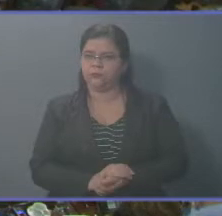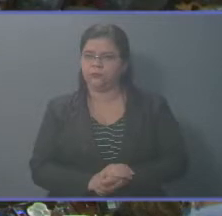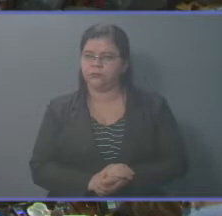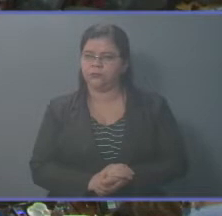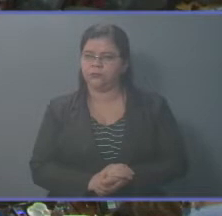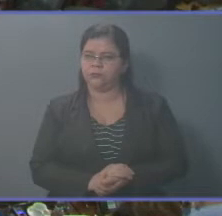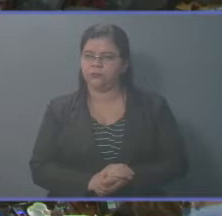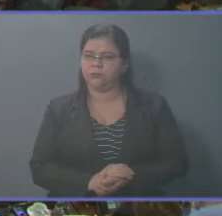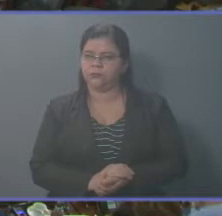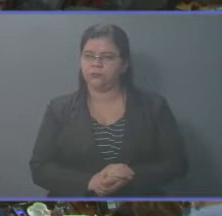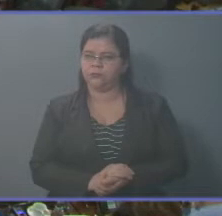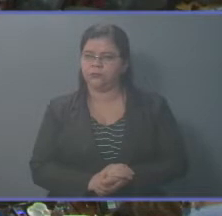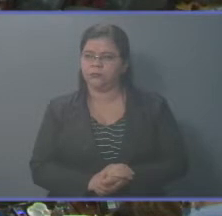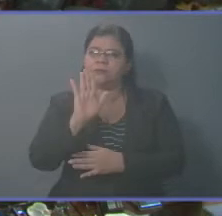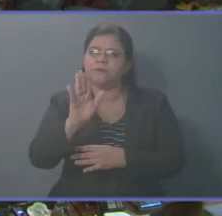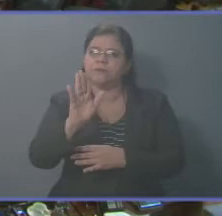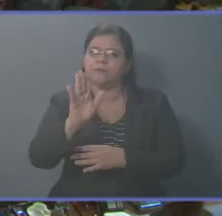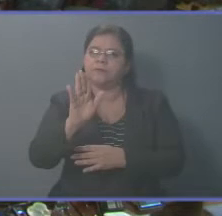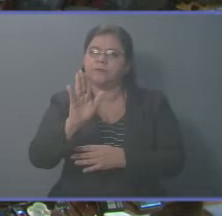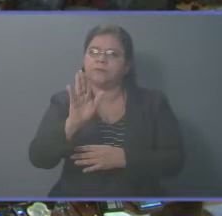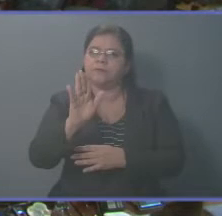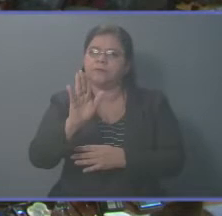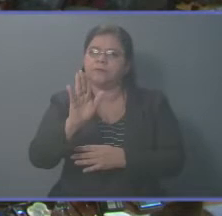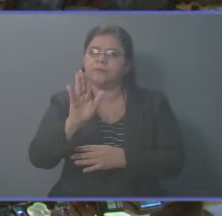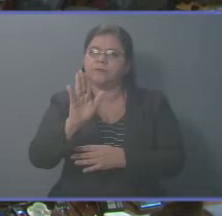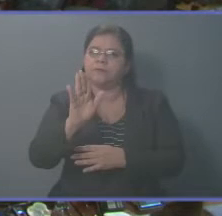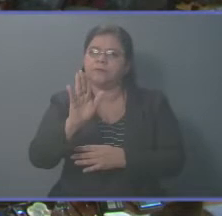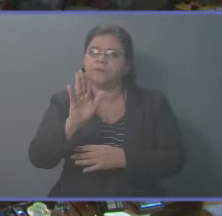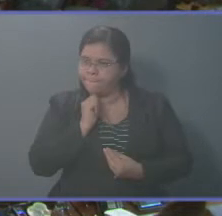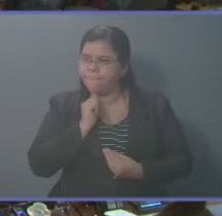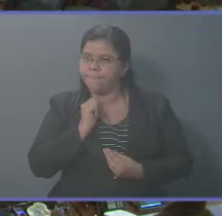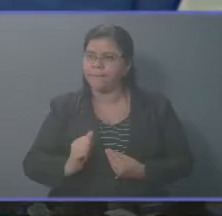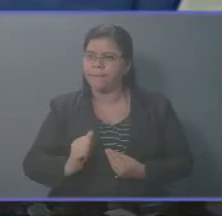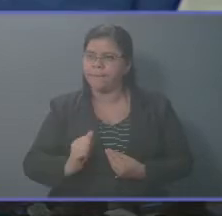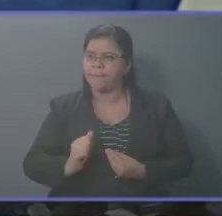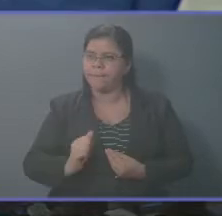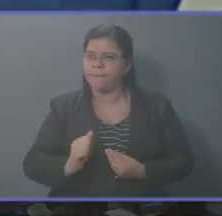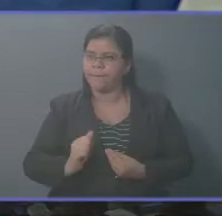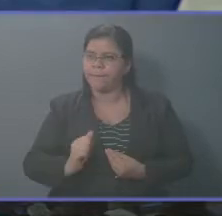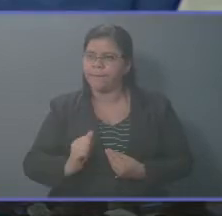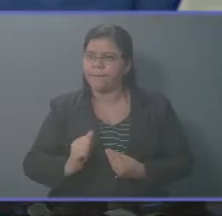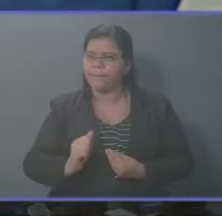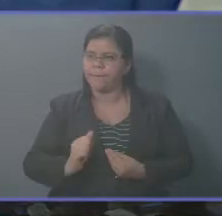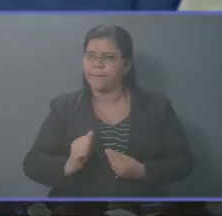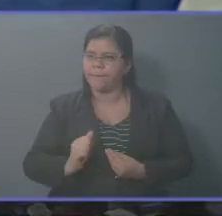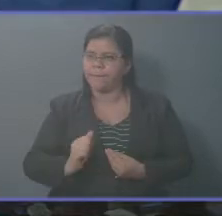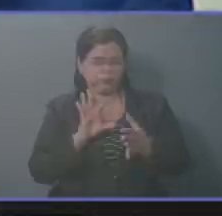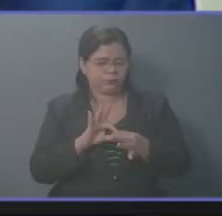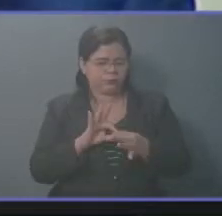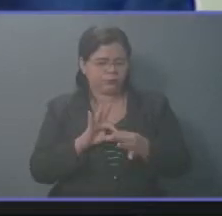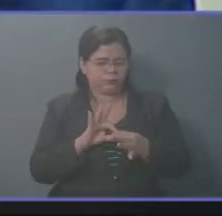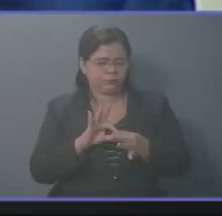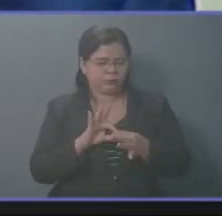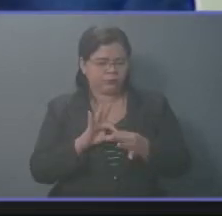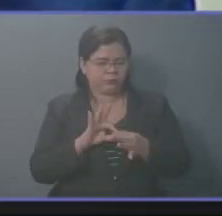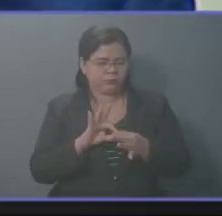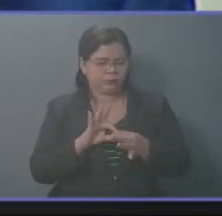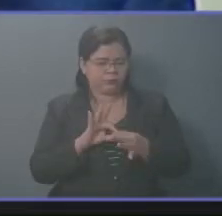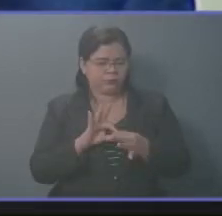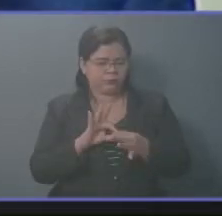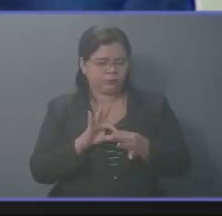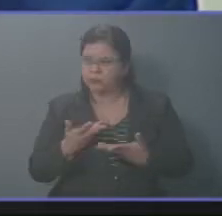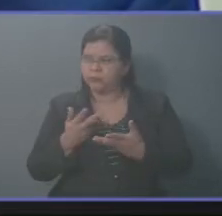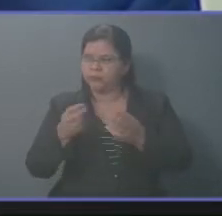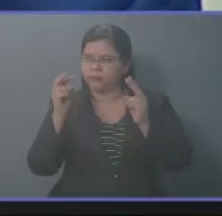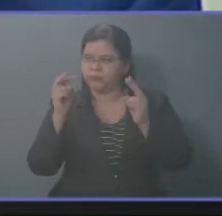Felicitarlo a usted por ser tolerante y escuchar discursos de verdad que no van a veces con el tema, pero debo de ser consecuente también